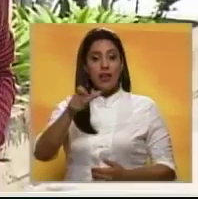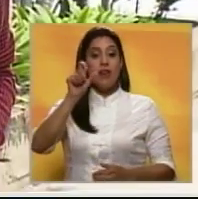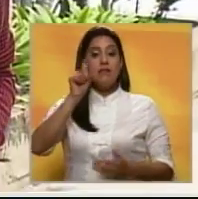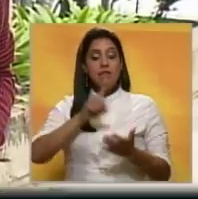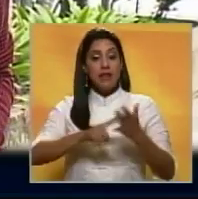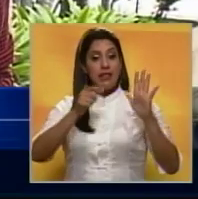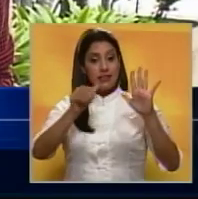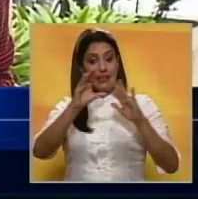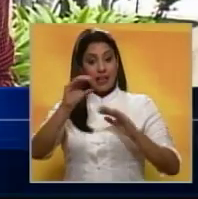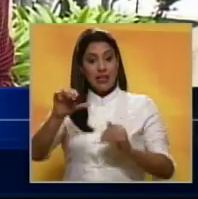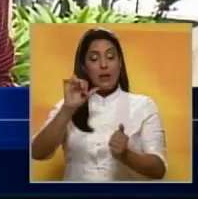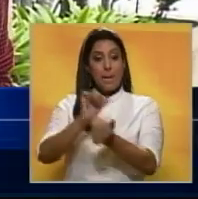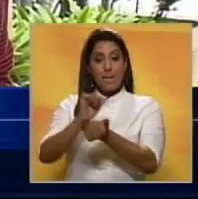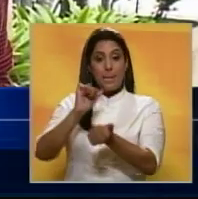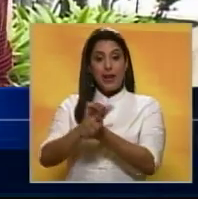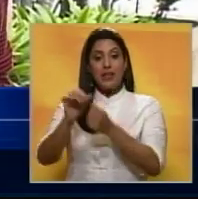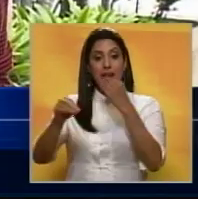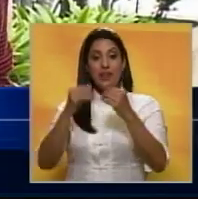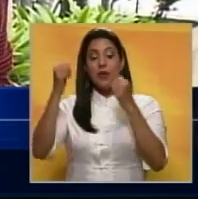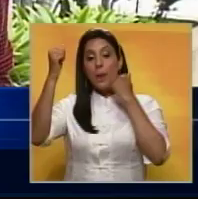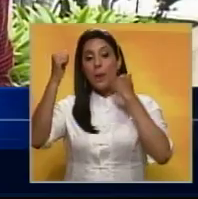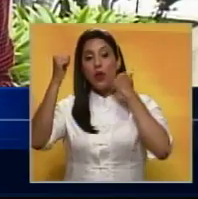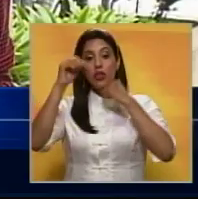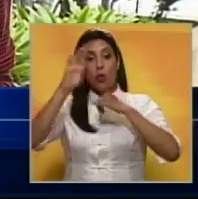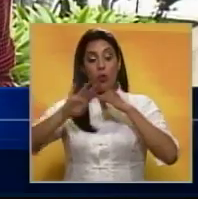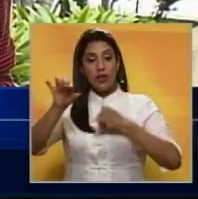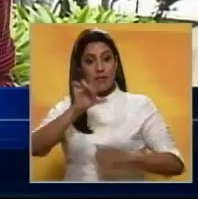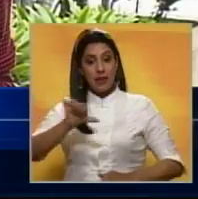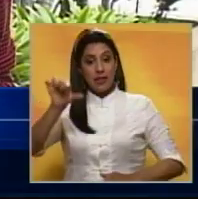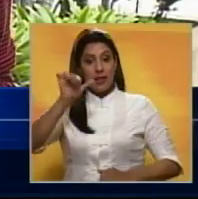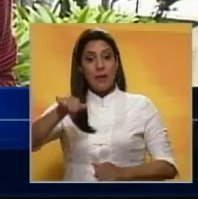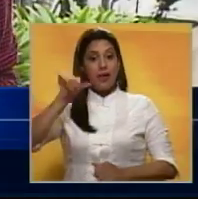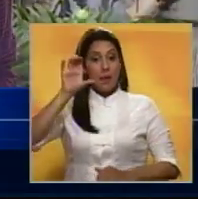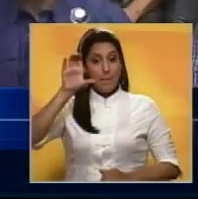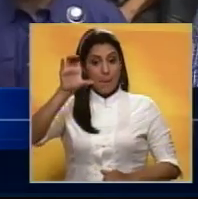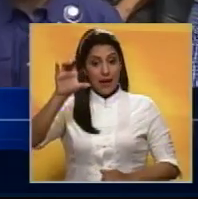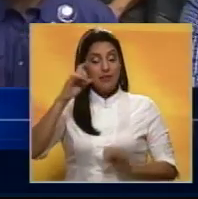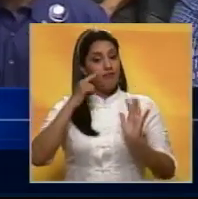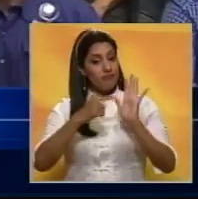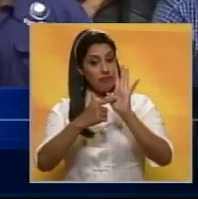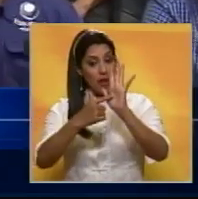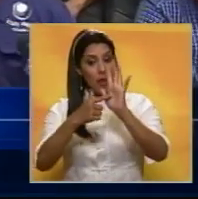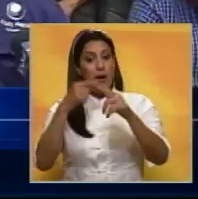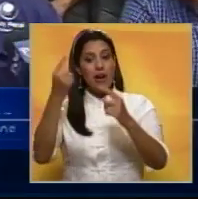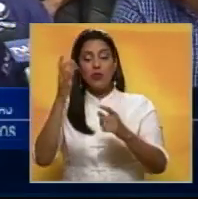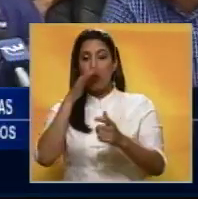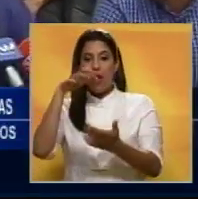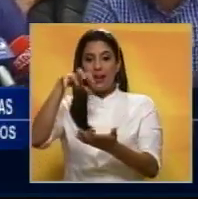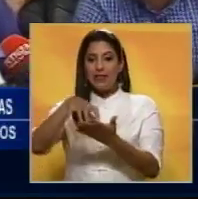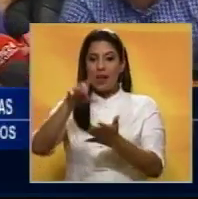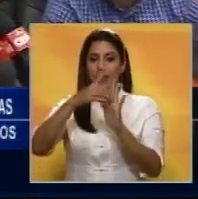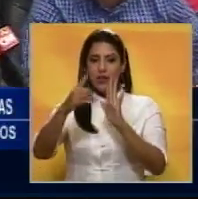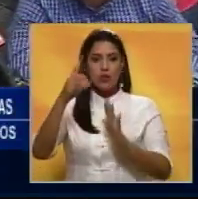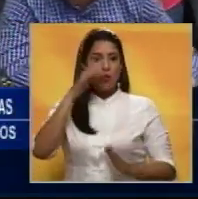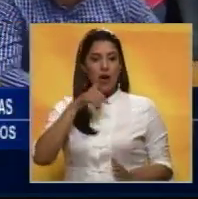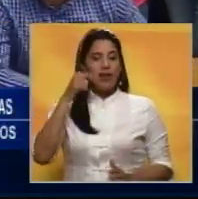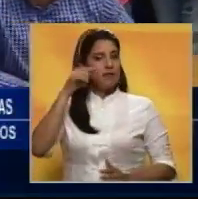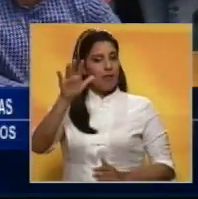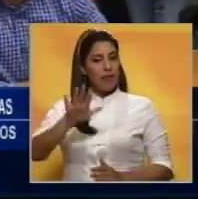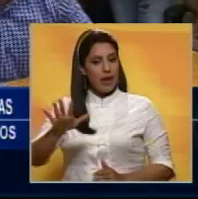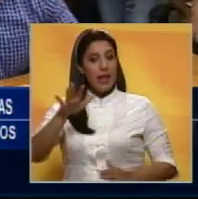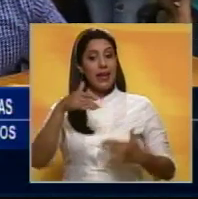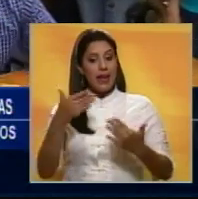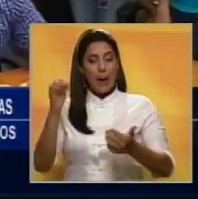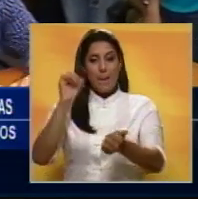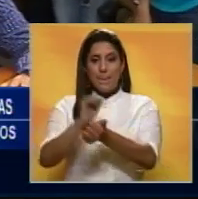1.600 arrestos que se han presentado durante las protestas de las últimas semanas en el país demuestran ausencia de Estado de Derecho. Consideran que